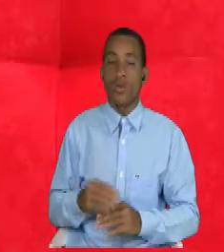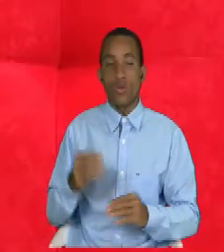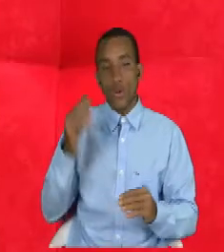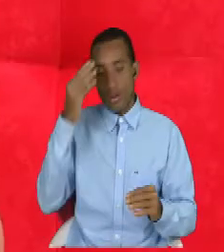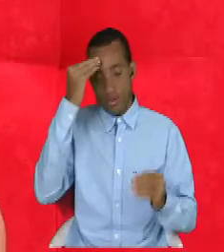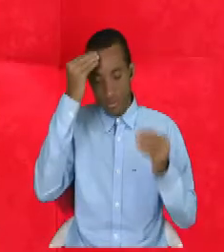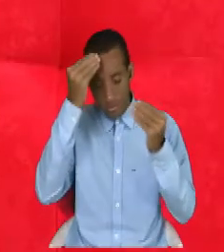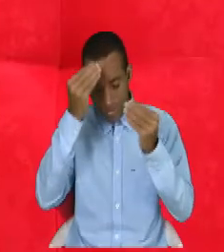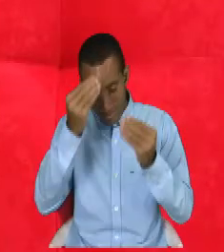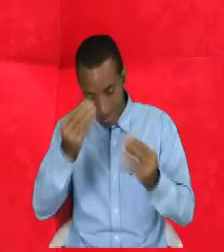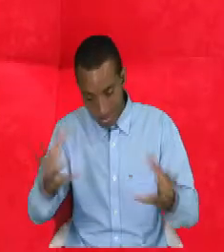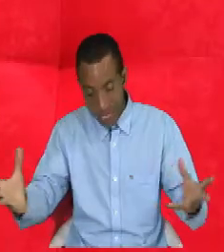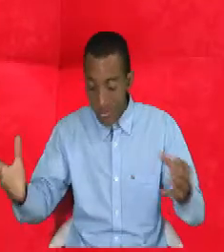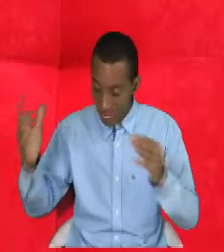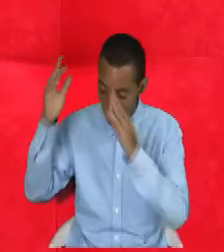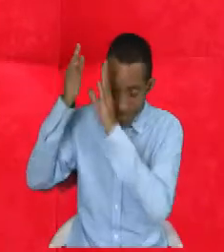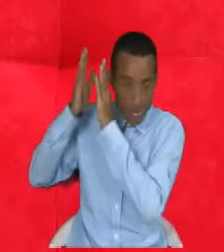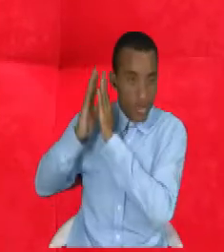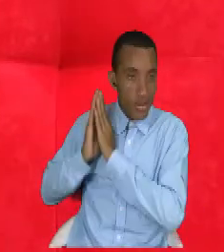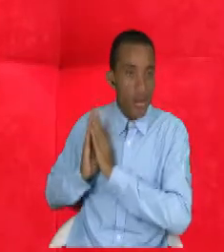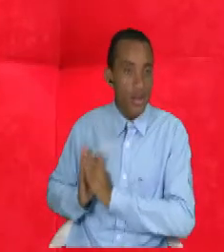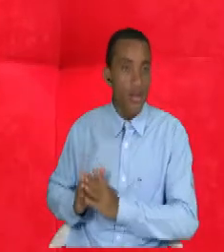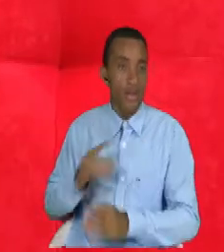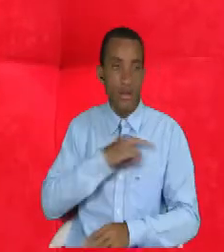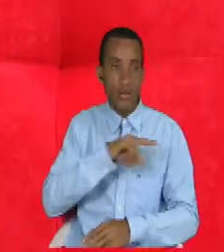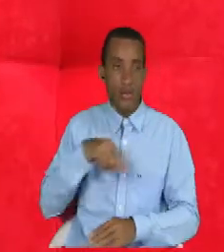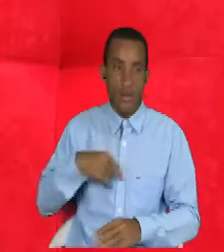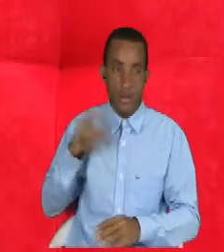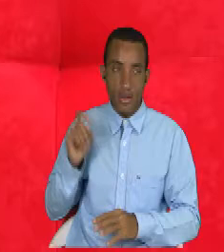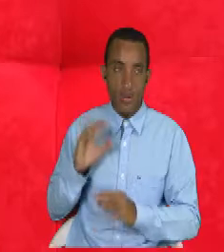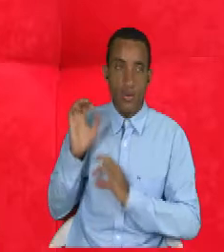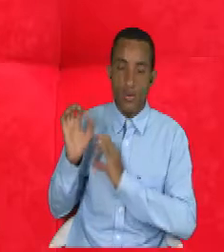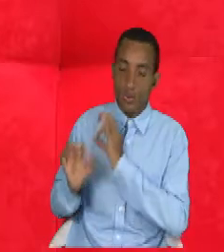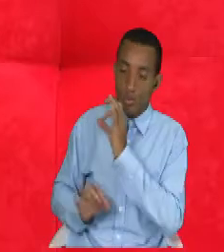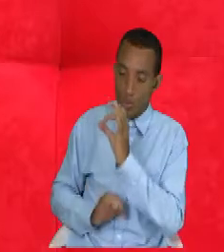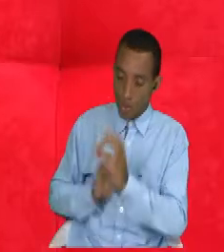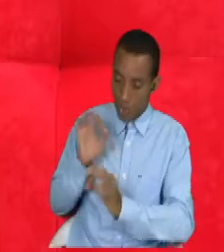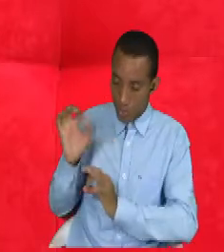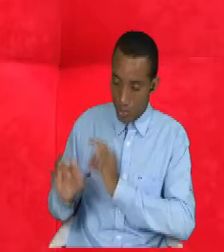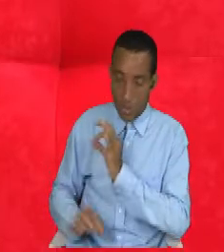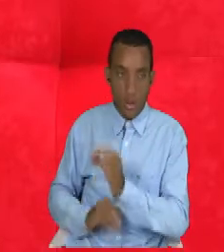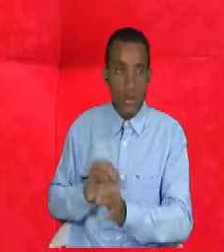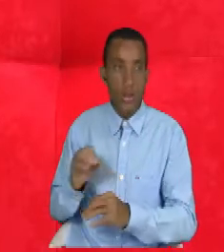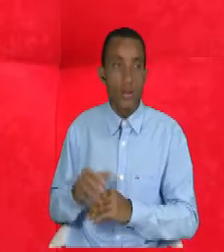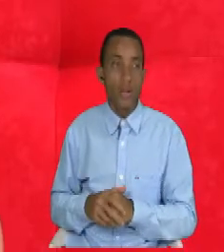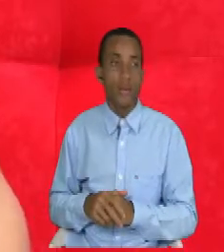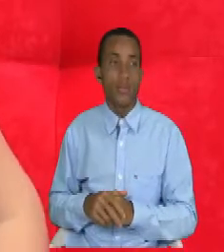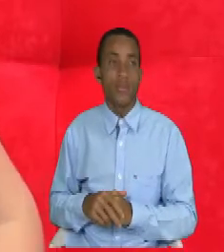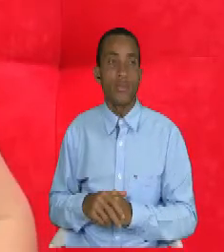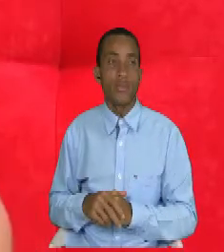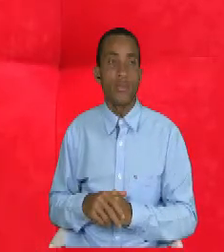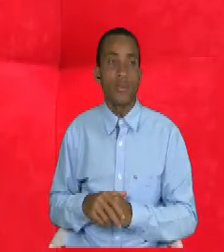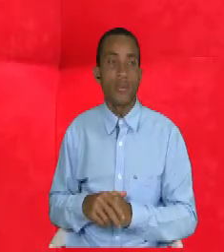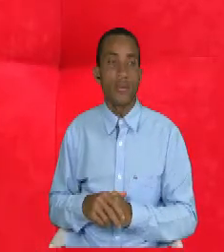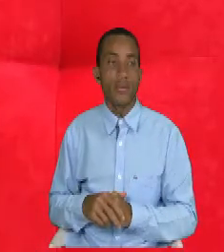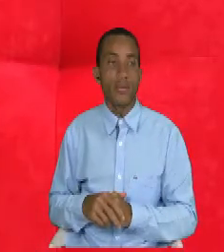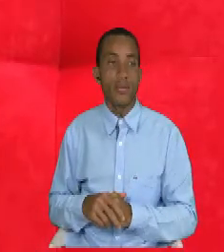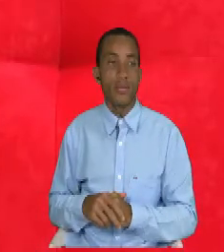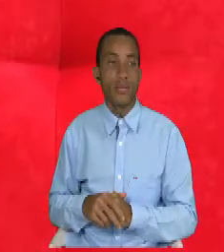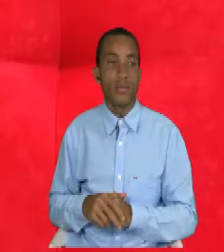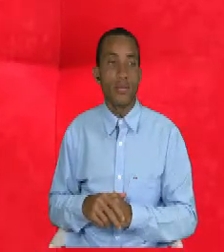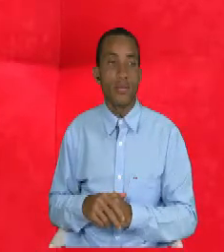pues nosotros debemos cuidarlo protegerlo y pues